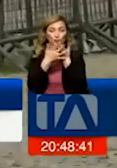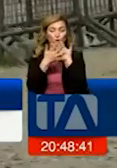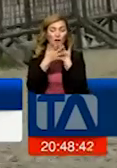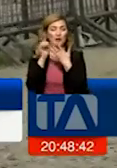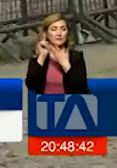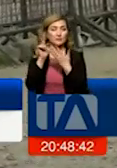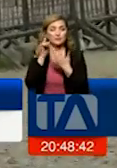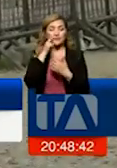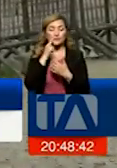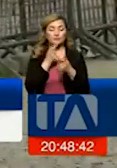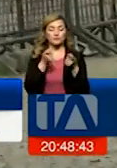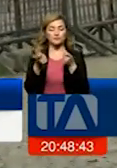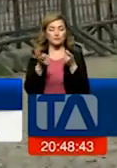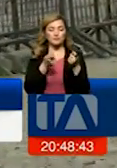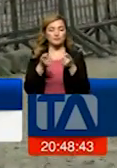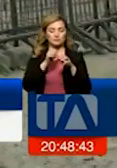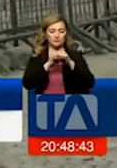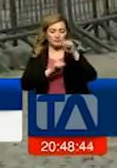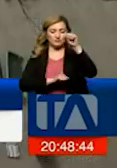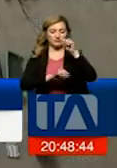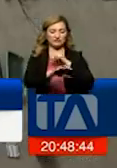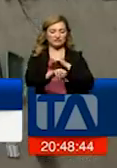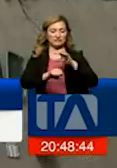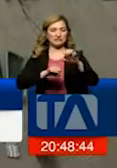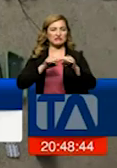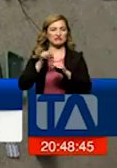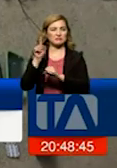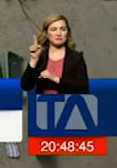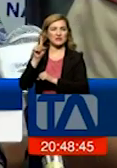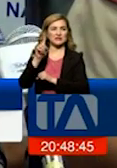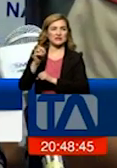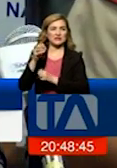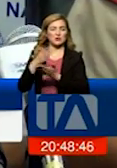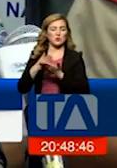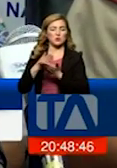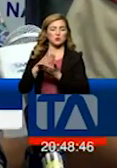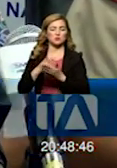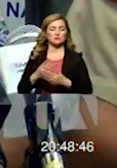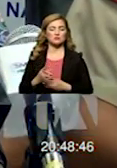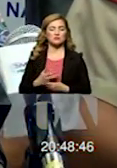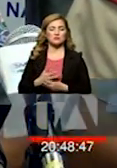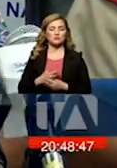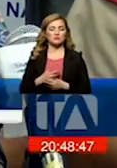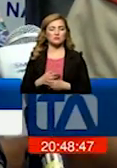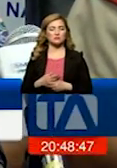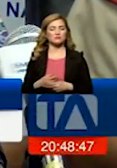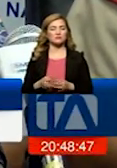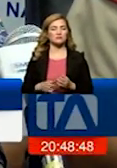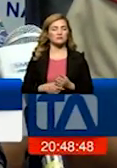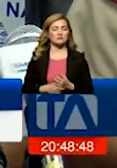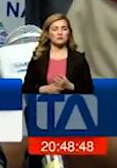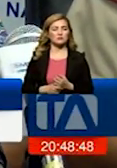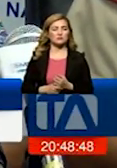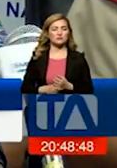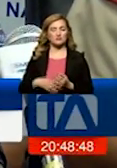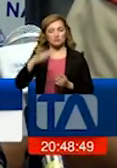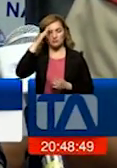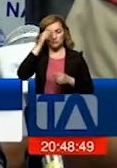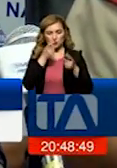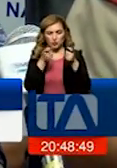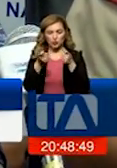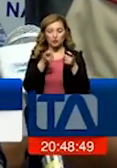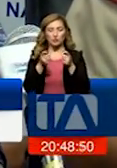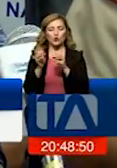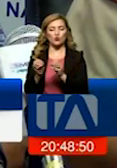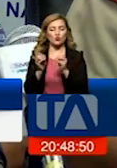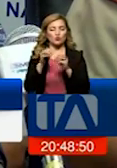policía realizó un operativo decomisando más de 100 armas blancas. Se desplegó el operativo policial para controlar